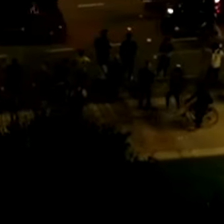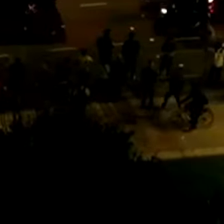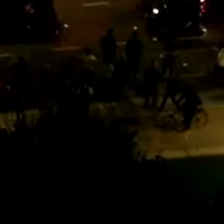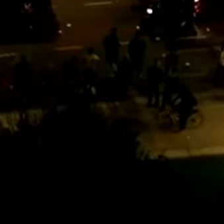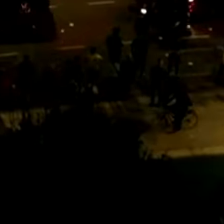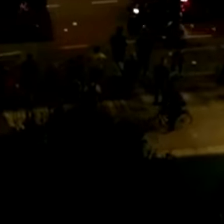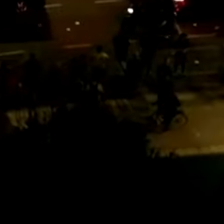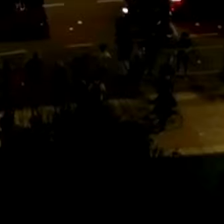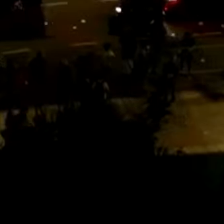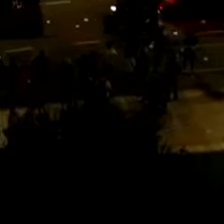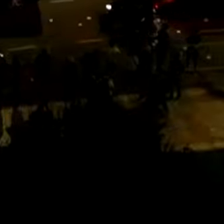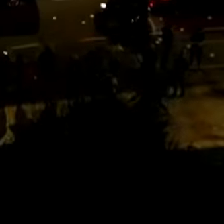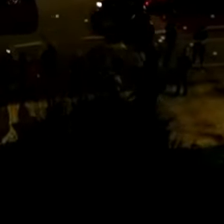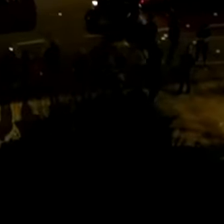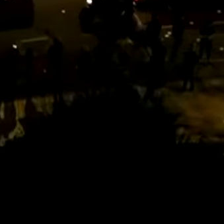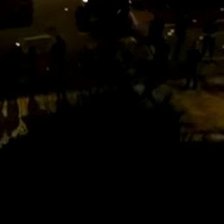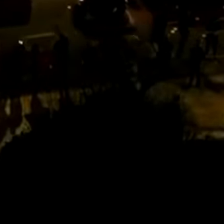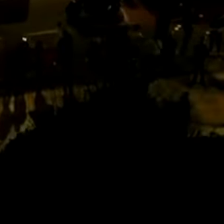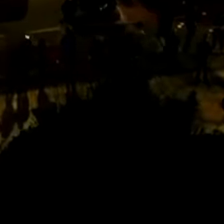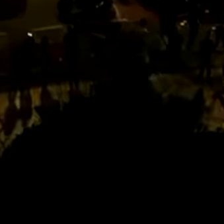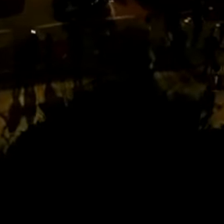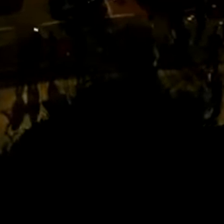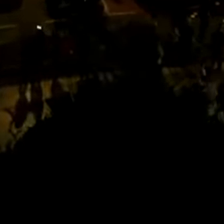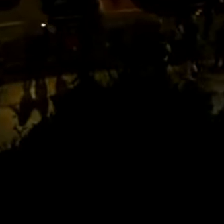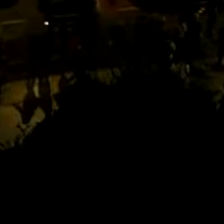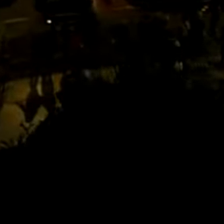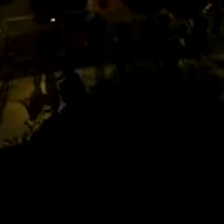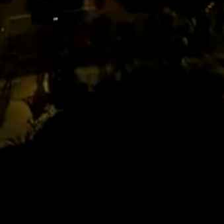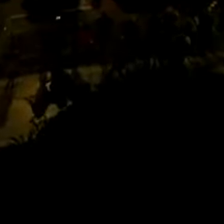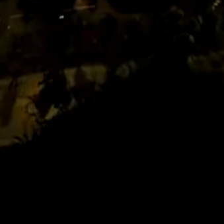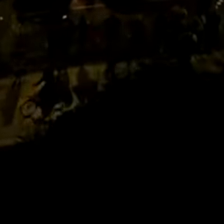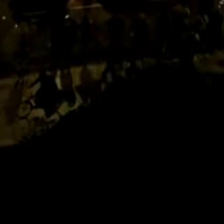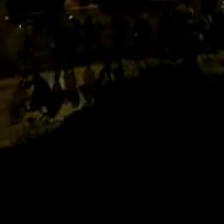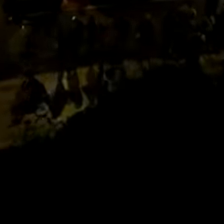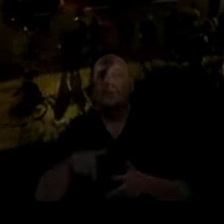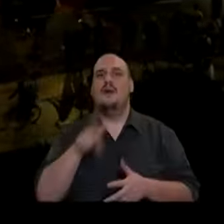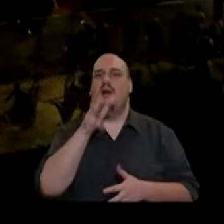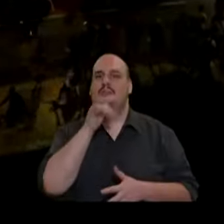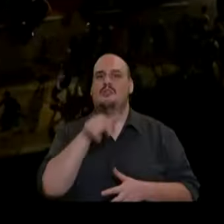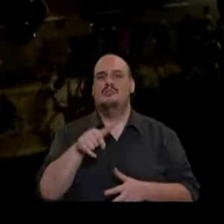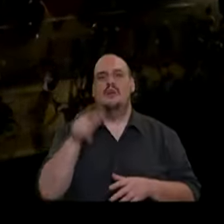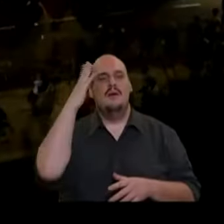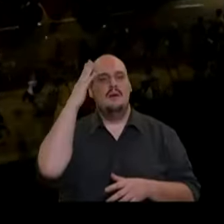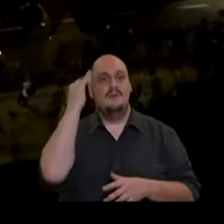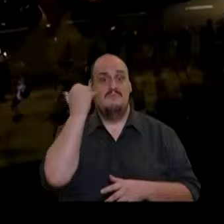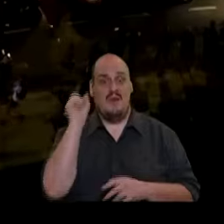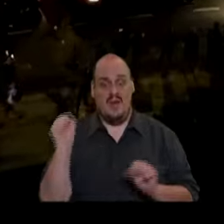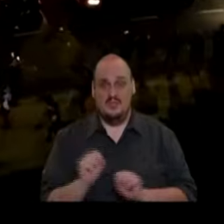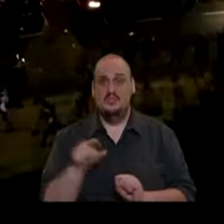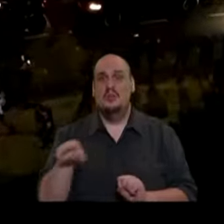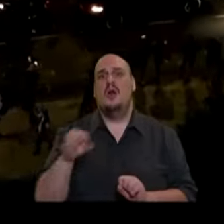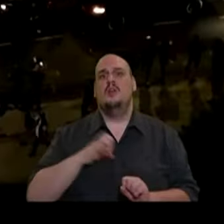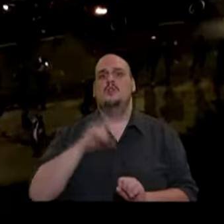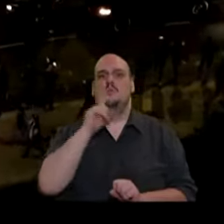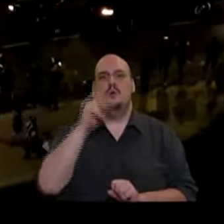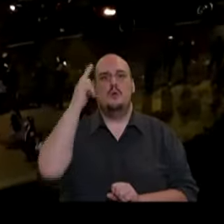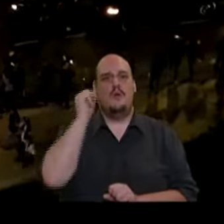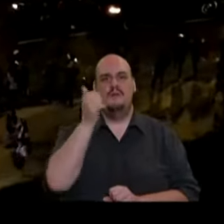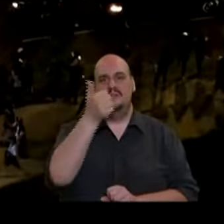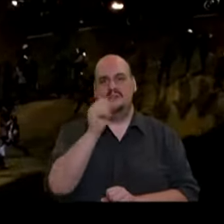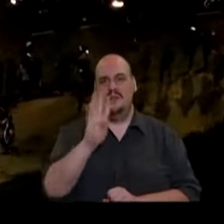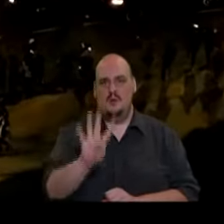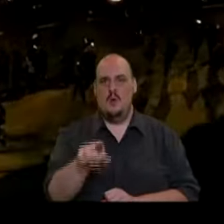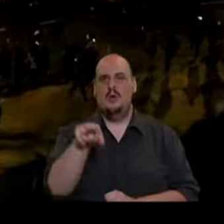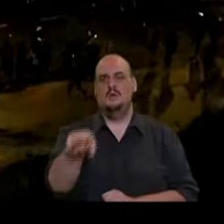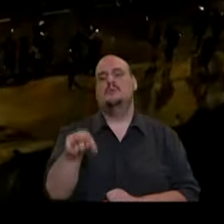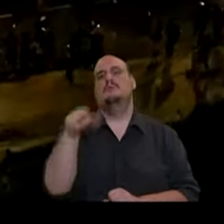se está realizando en forma efectiva. Queremos recordar que un 12 de mayo del año 1864, el entonces